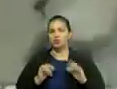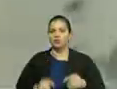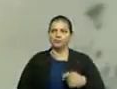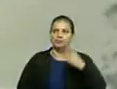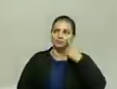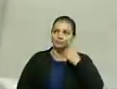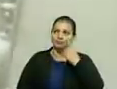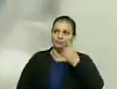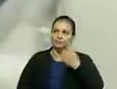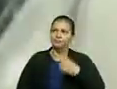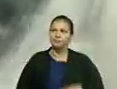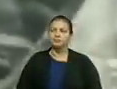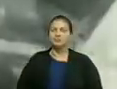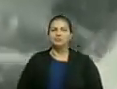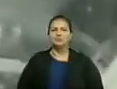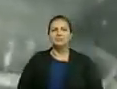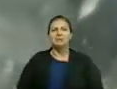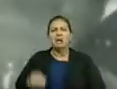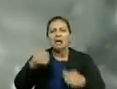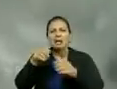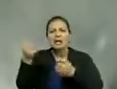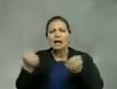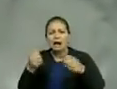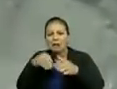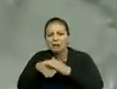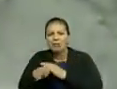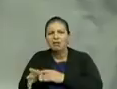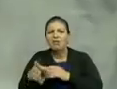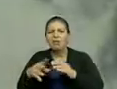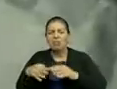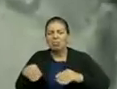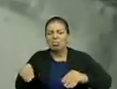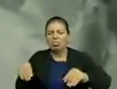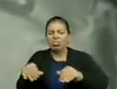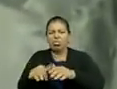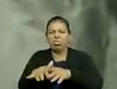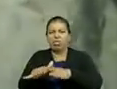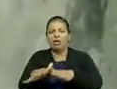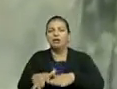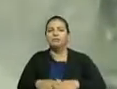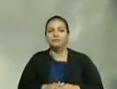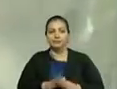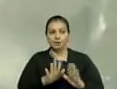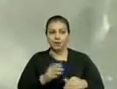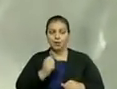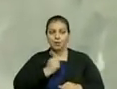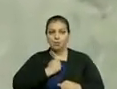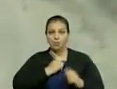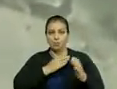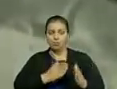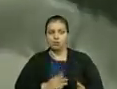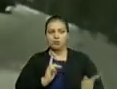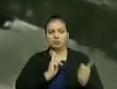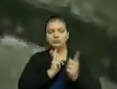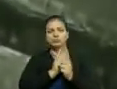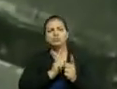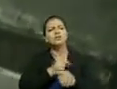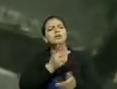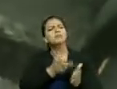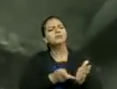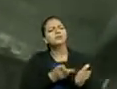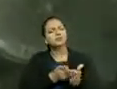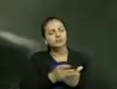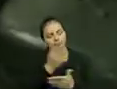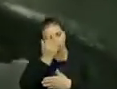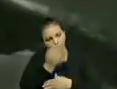quedó, lleno de lodo, porque obviamente cayó a la zanja. Y su propietario nos va a comentar un poco más acerca de cómo ocurrieron estos hechos.